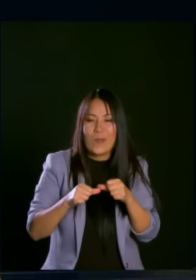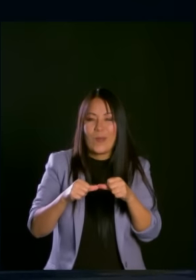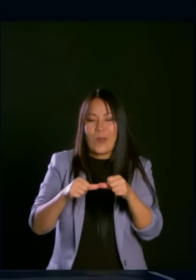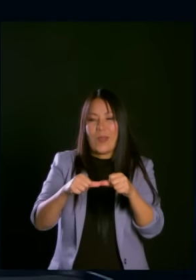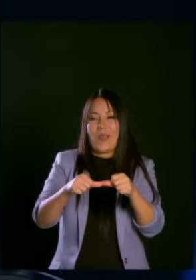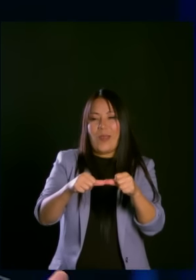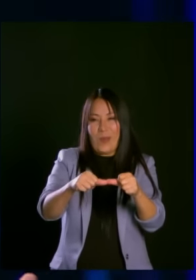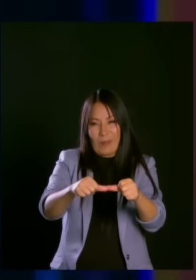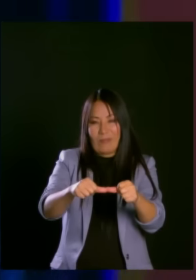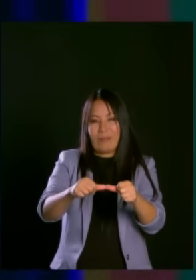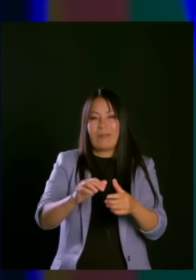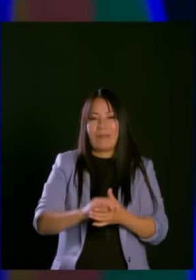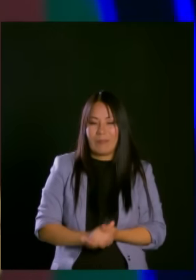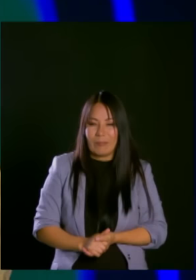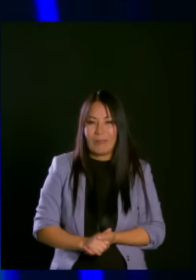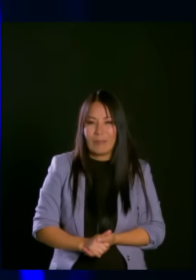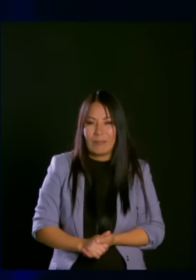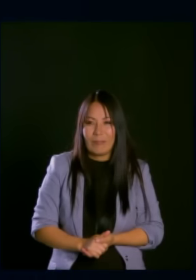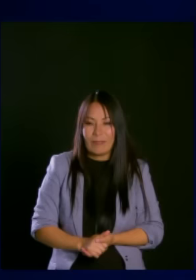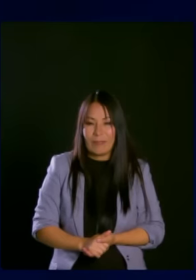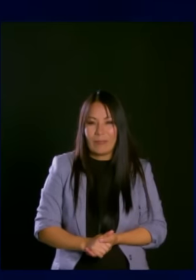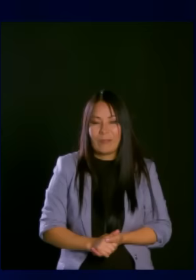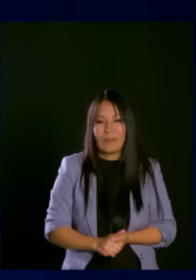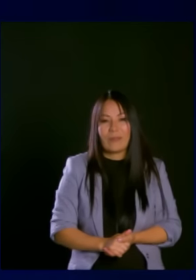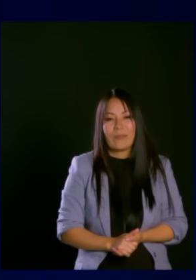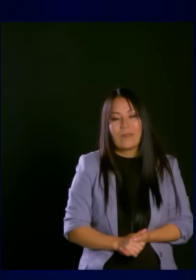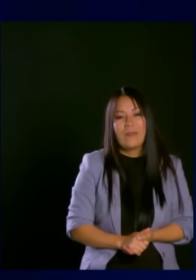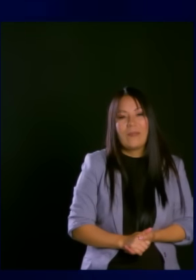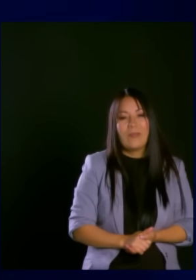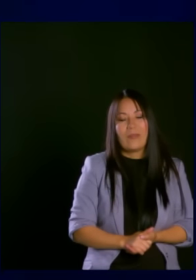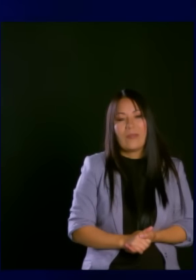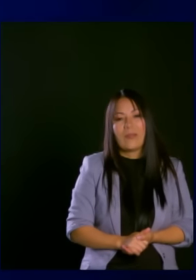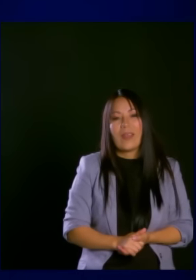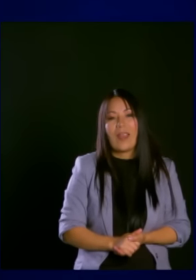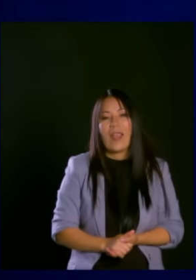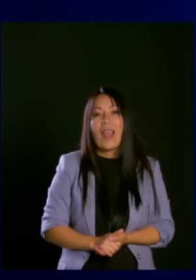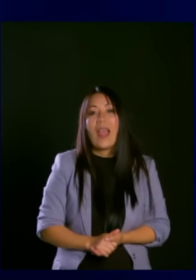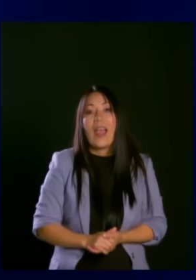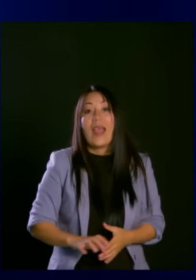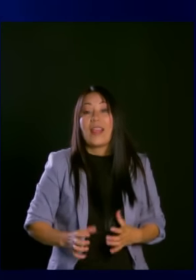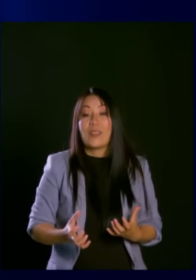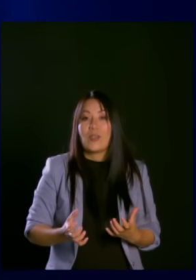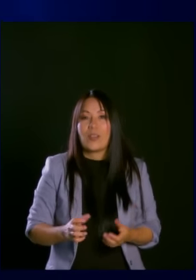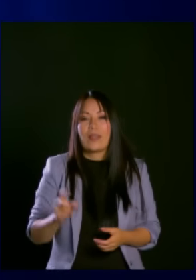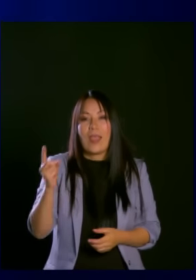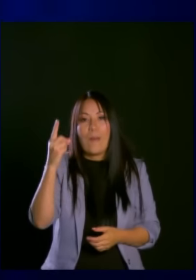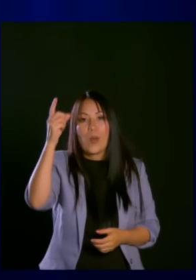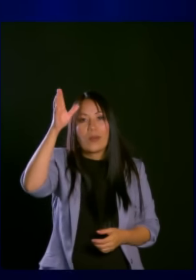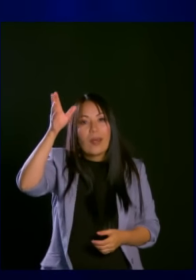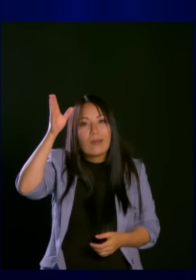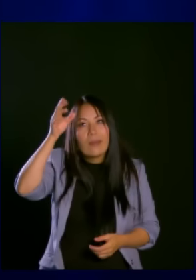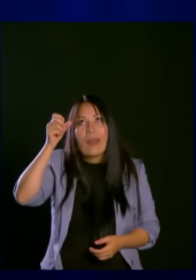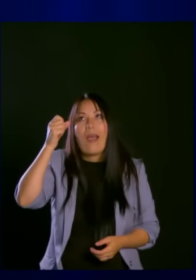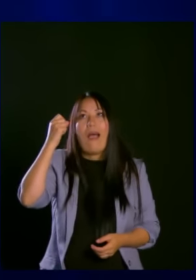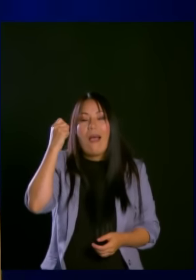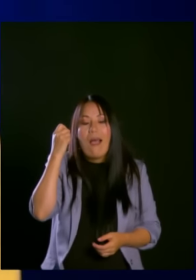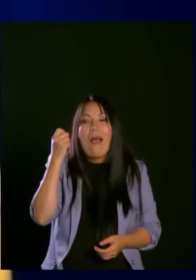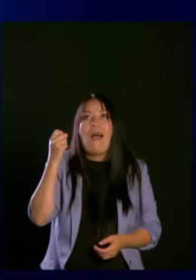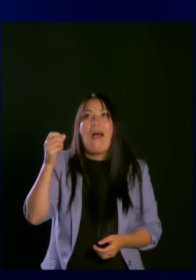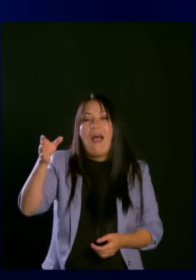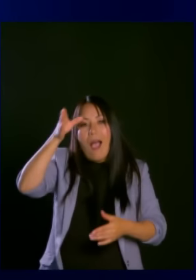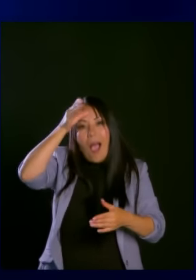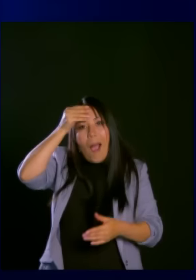cosas. ¿Verdad? Entonces es súper importante que entendamos y comprendamos esto. Emprender, entonces, requiere